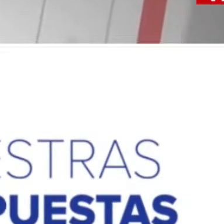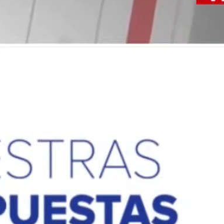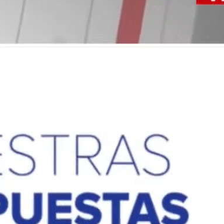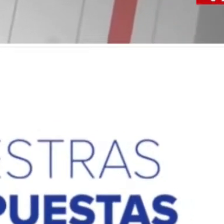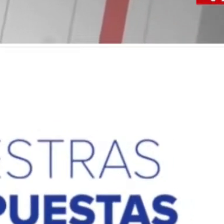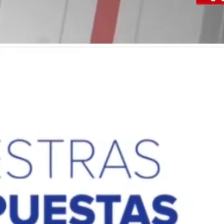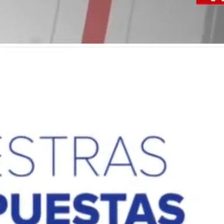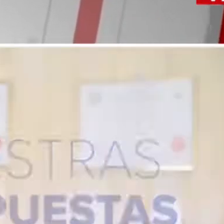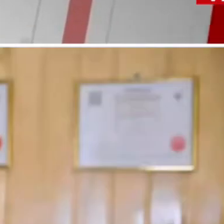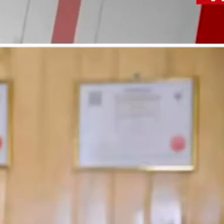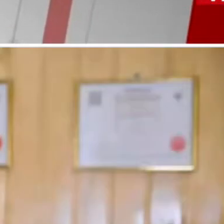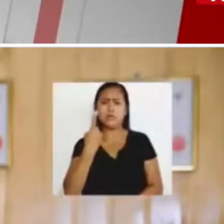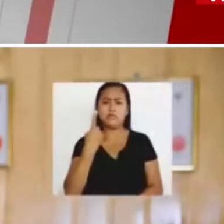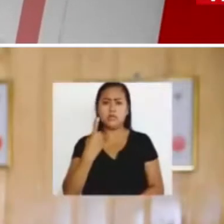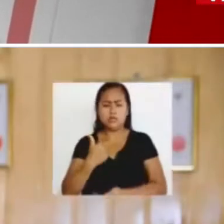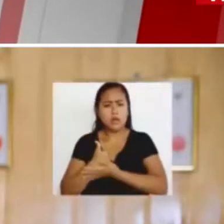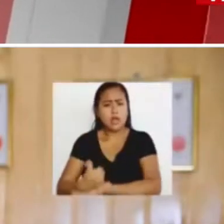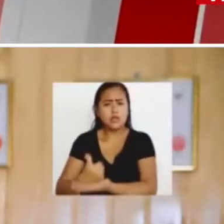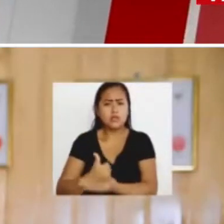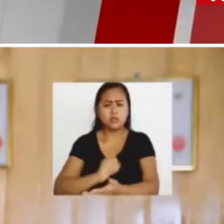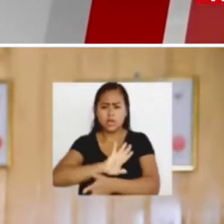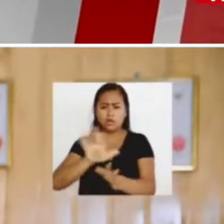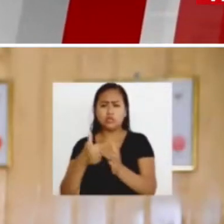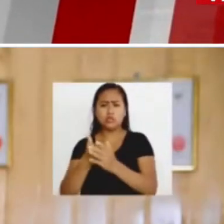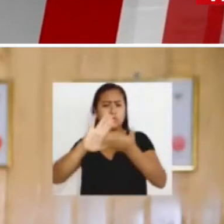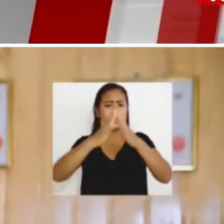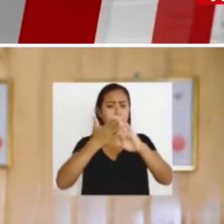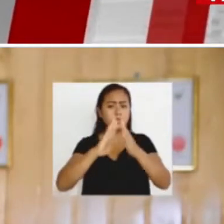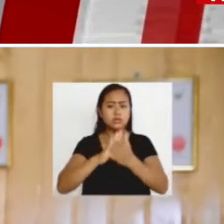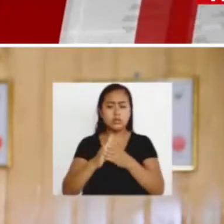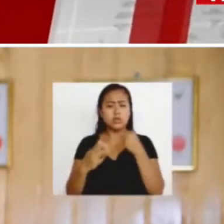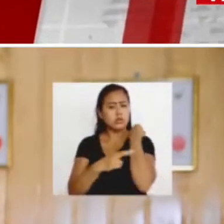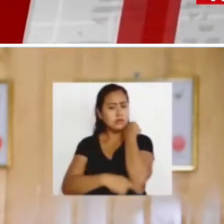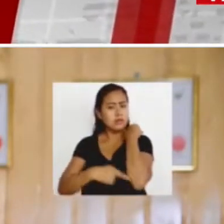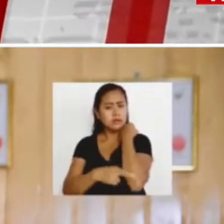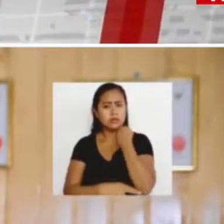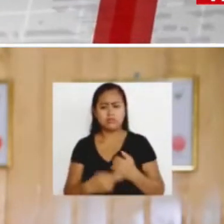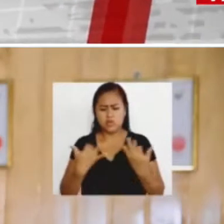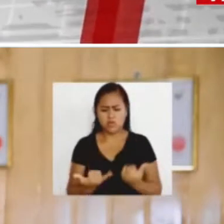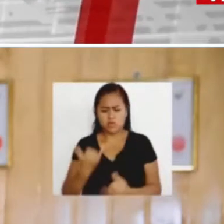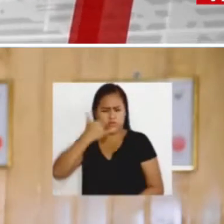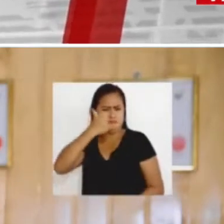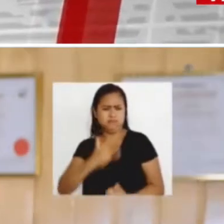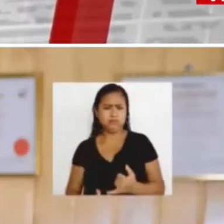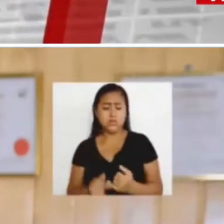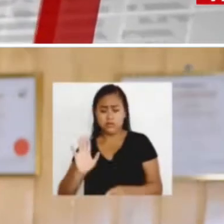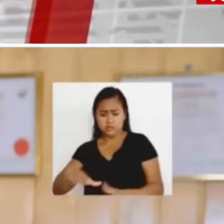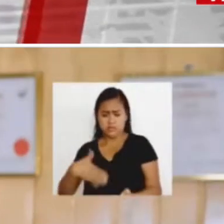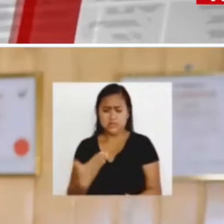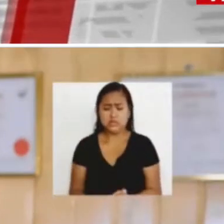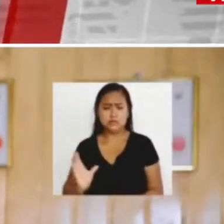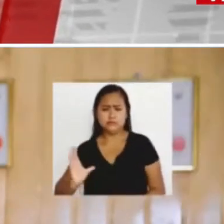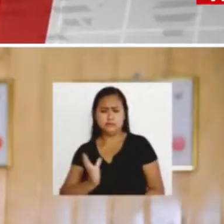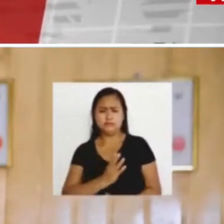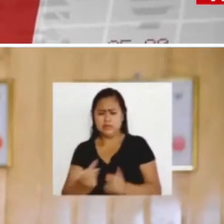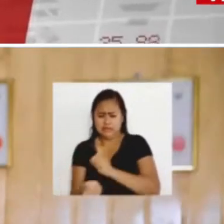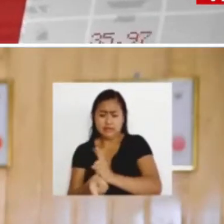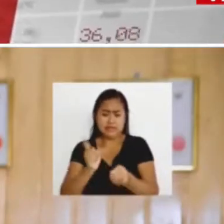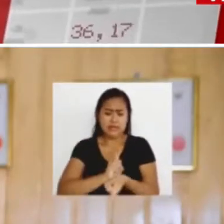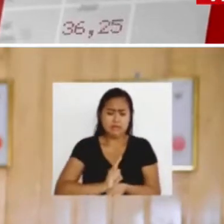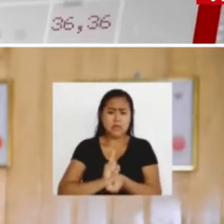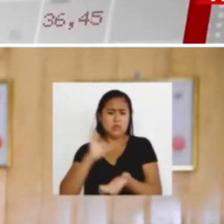terreno a título oneroso para que labre la tierra, y hace años han comenzado a vender, cuando ya se expandió la ciudad, comenzaron a